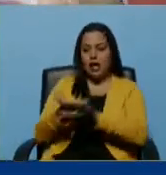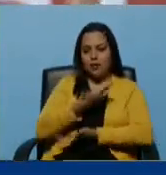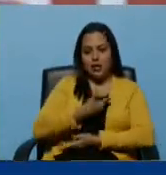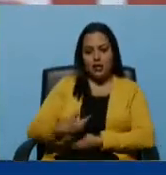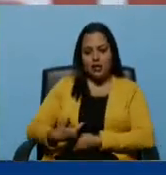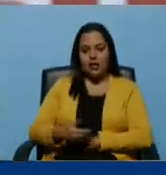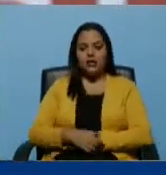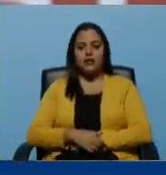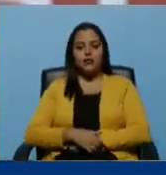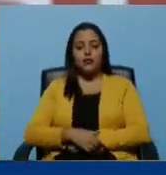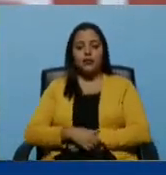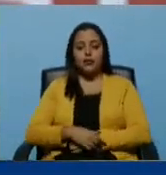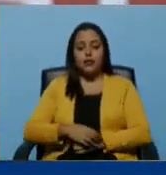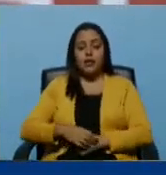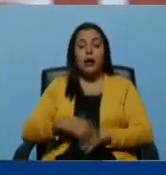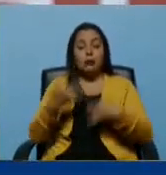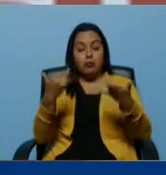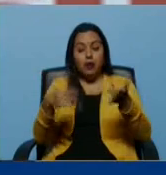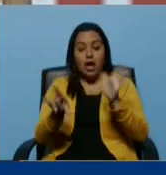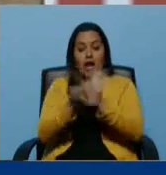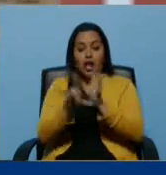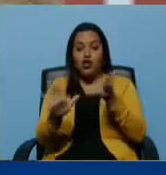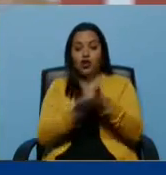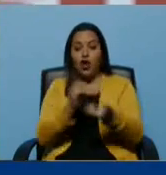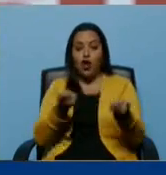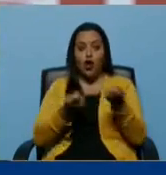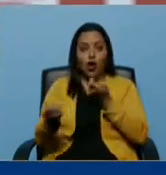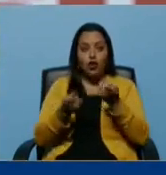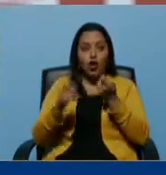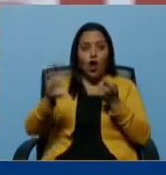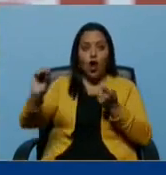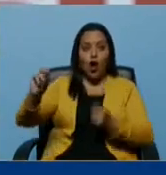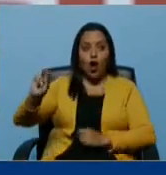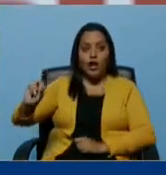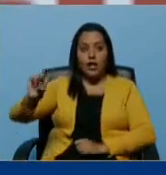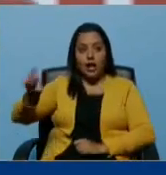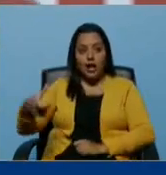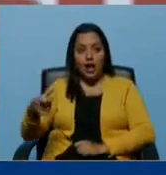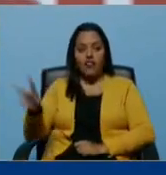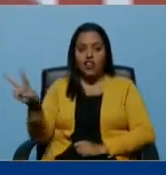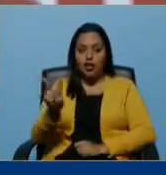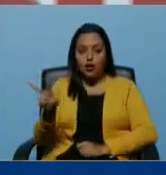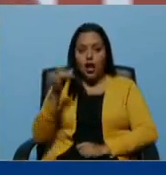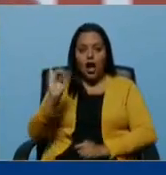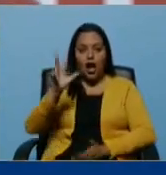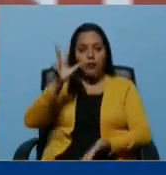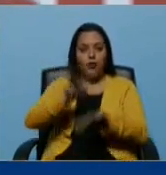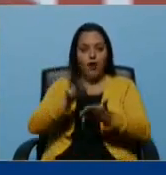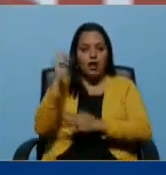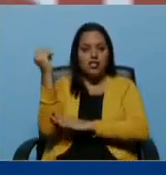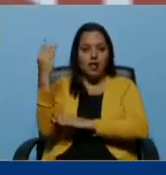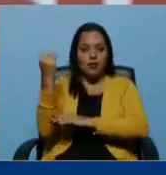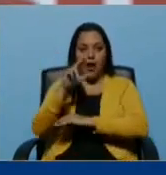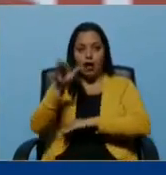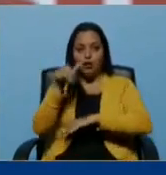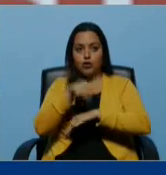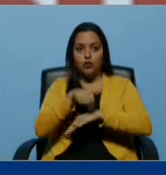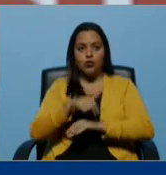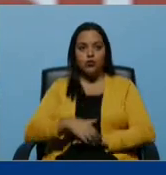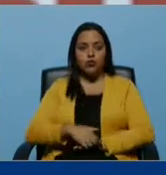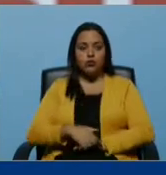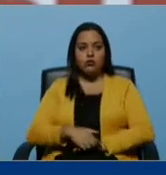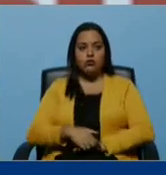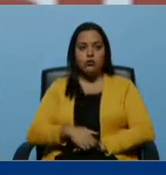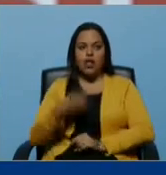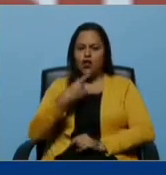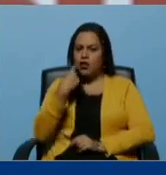la ley sobre el control de las ONG en Venezuela fue aprobada por la Asamblea Nacional, y debo decir,